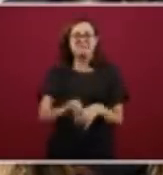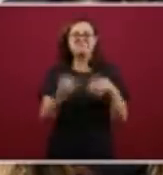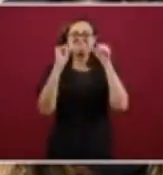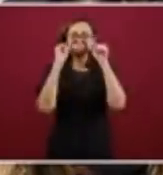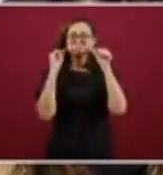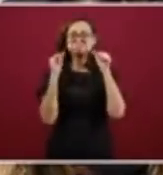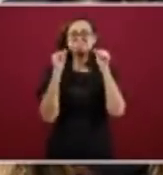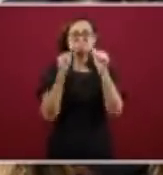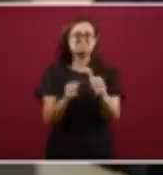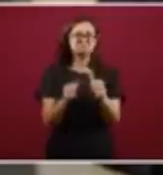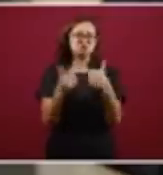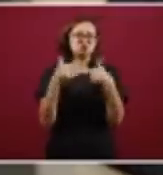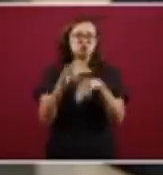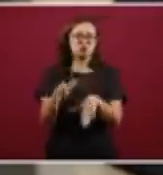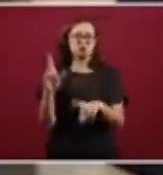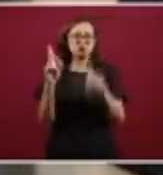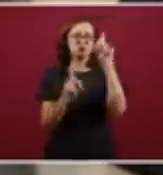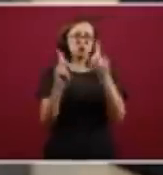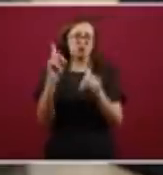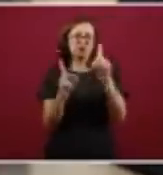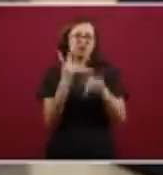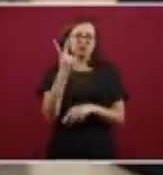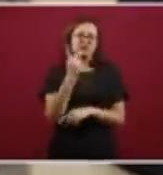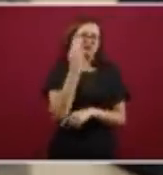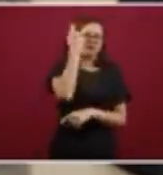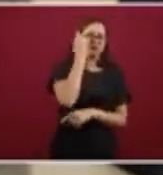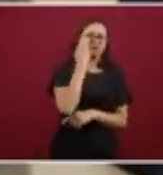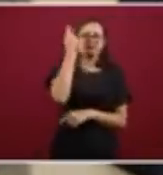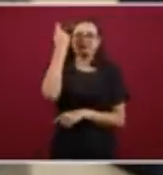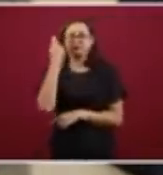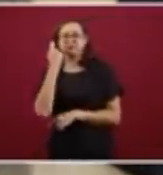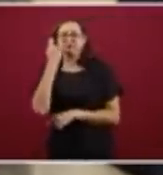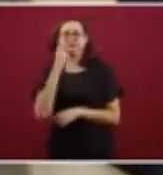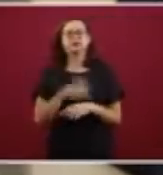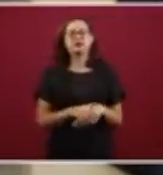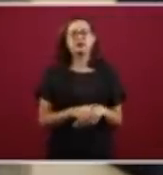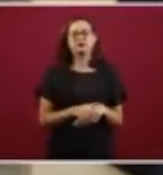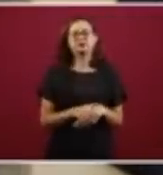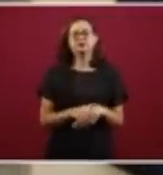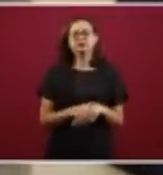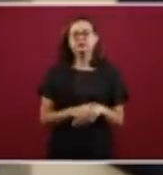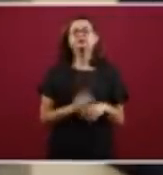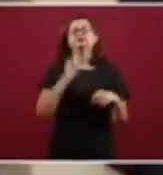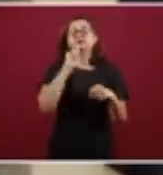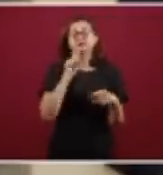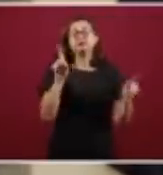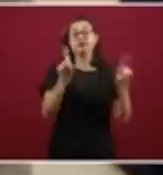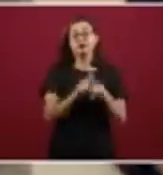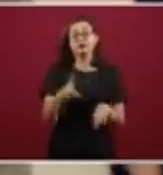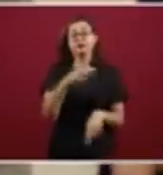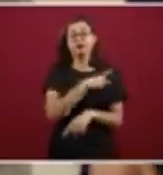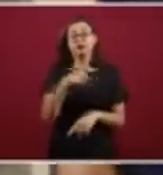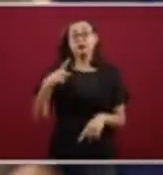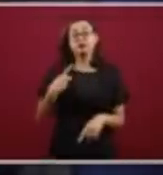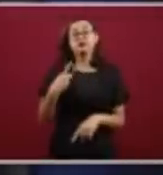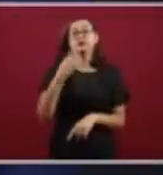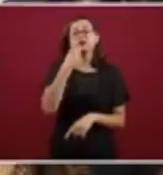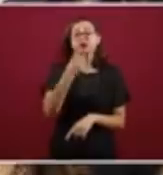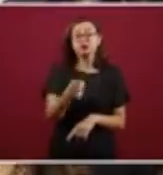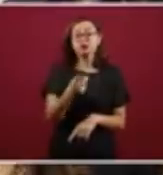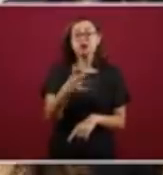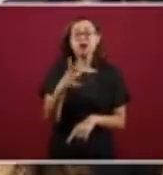dudas relacionadas con las 2 pensiones. ¿Sí? Porque también le tengo que mencionar que existen